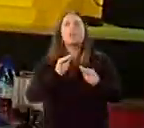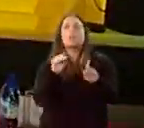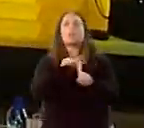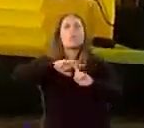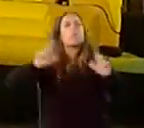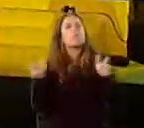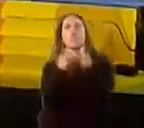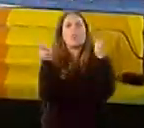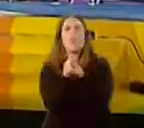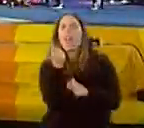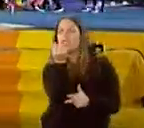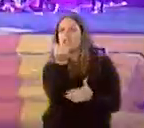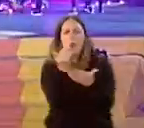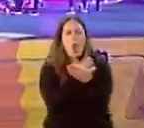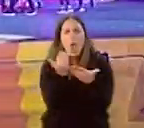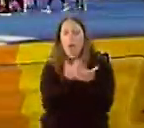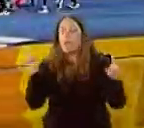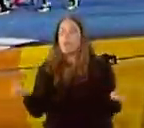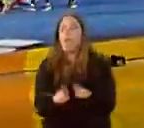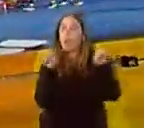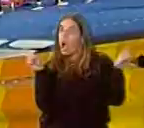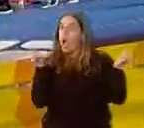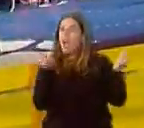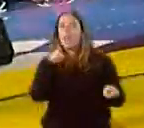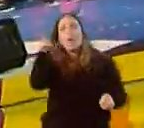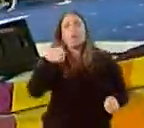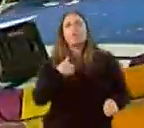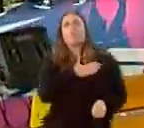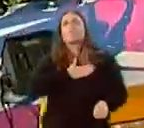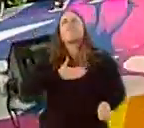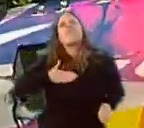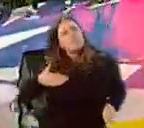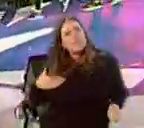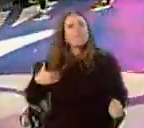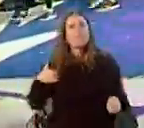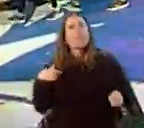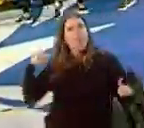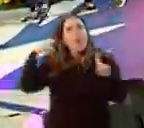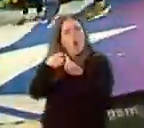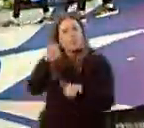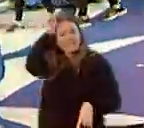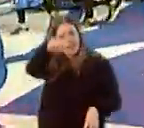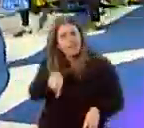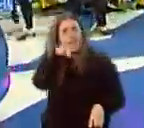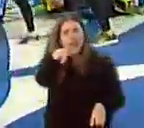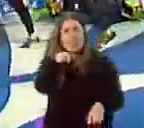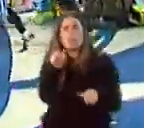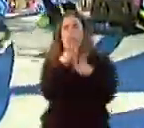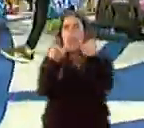gane lo que daría si te pierdo no sea que te gusta